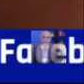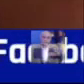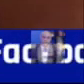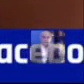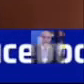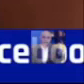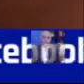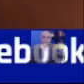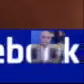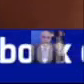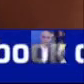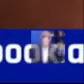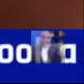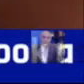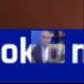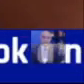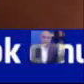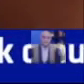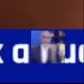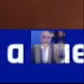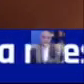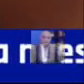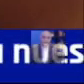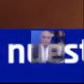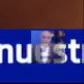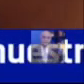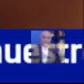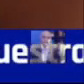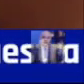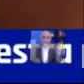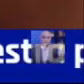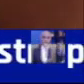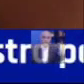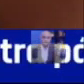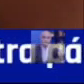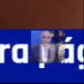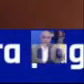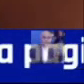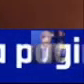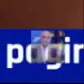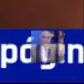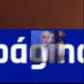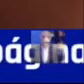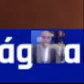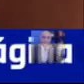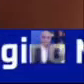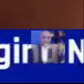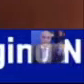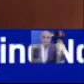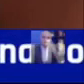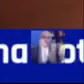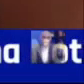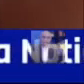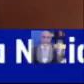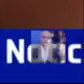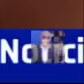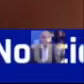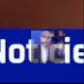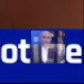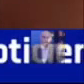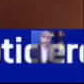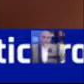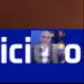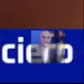Escuchaba lo que platicabas con tu invitado anterior y no podía dejar de coincidir en esa visión que también me